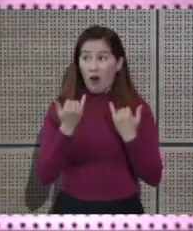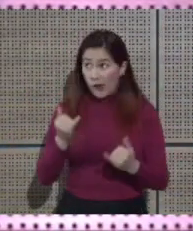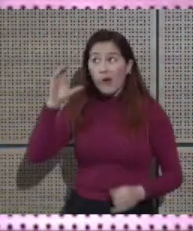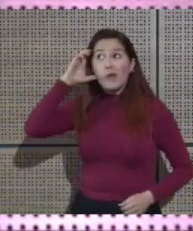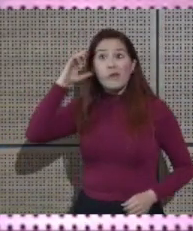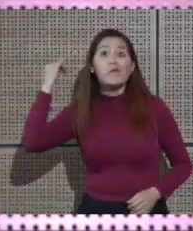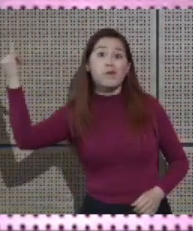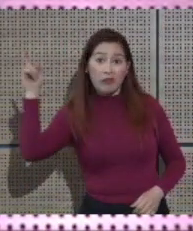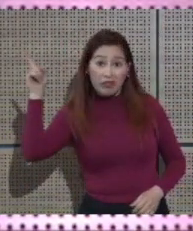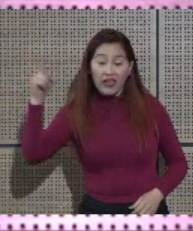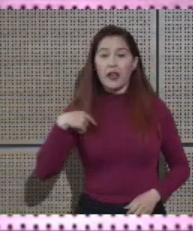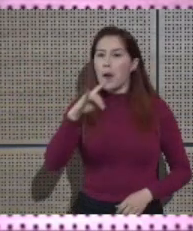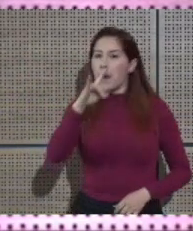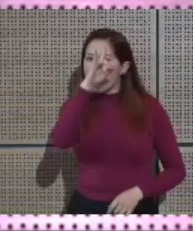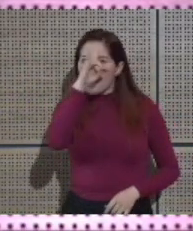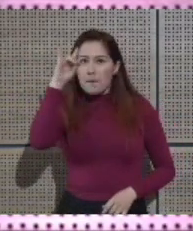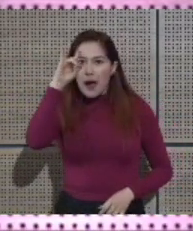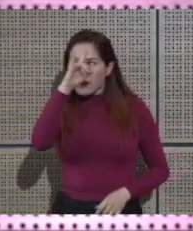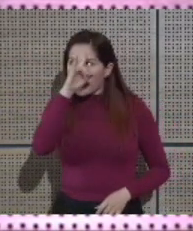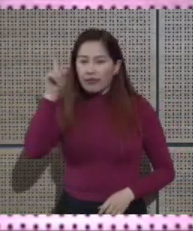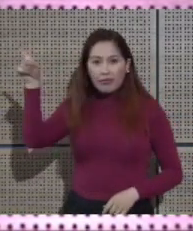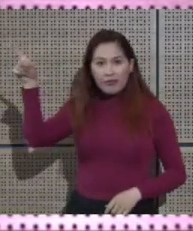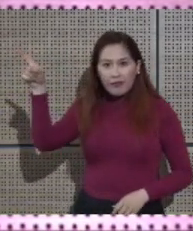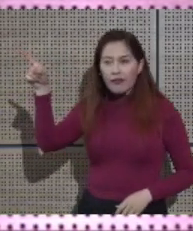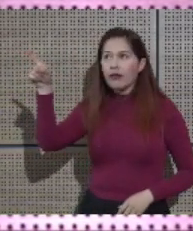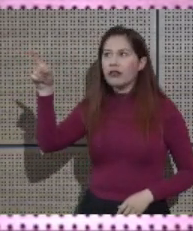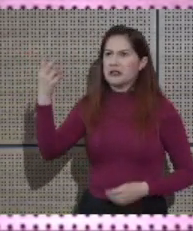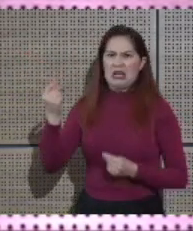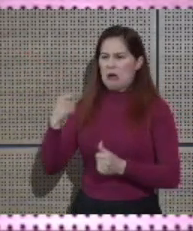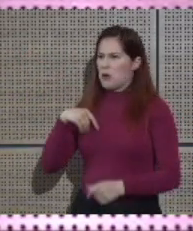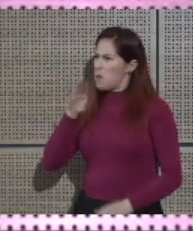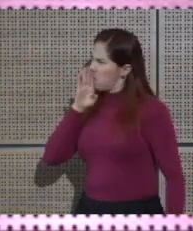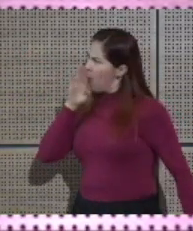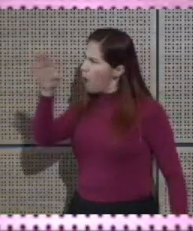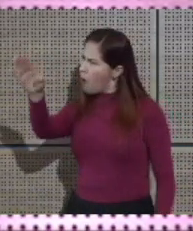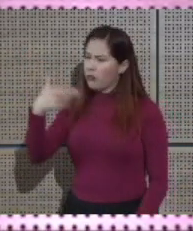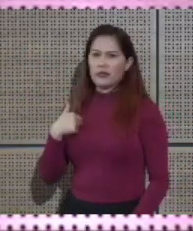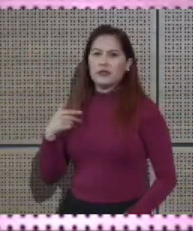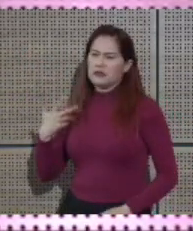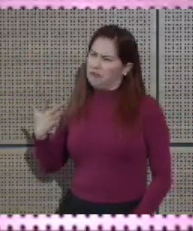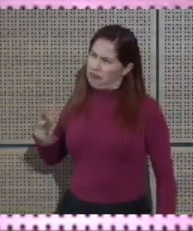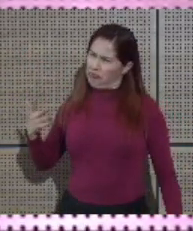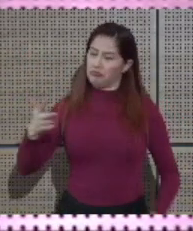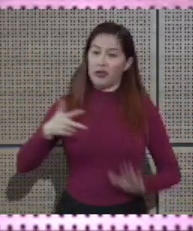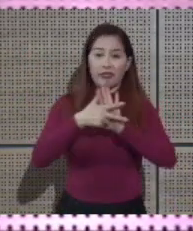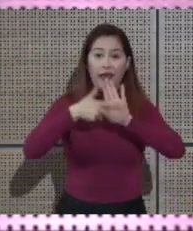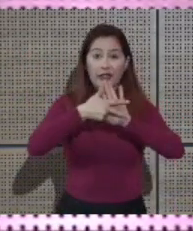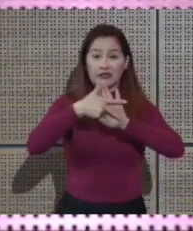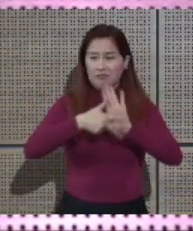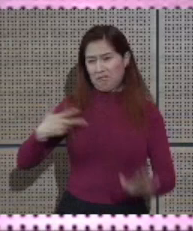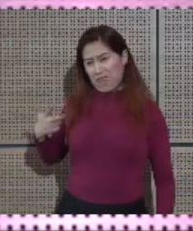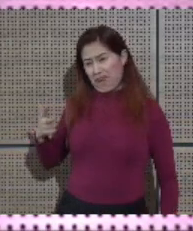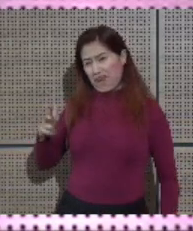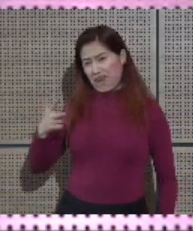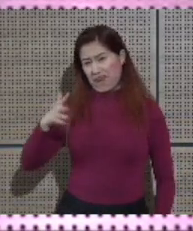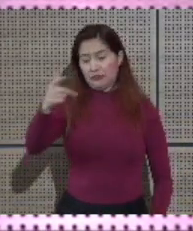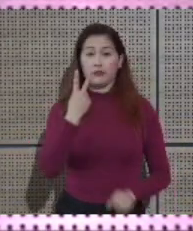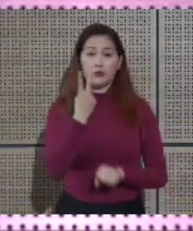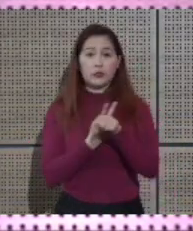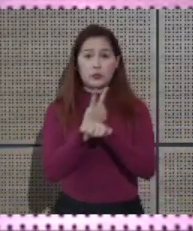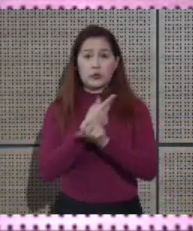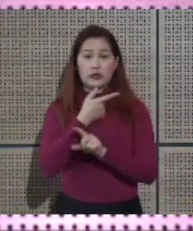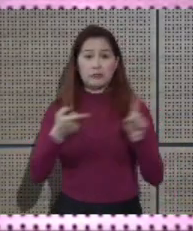en España, en Madrid, llega a Málaga, que está a 500 kilómetros en línea recta al borde del Mediterráneo, en 2 horas y media.